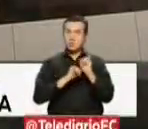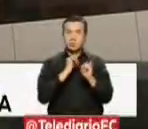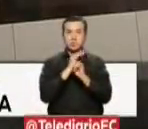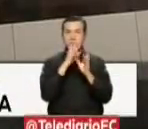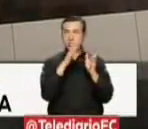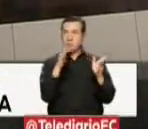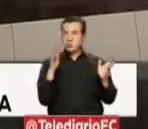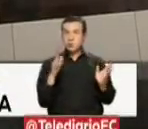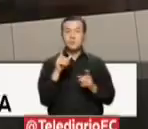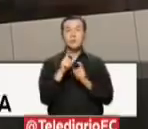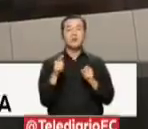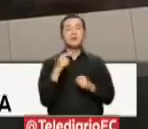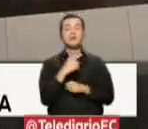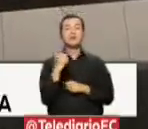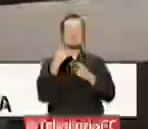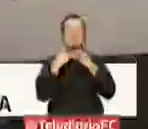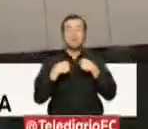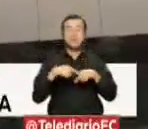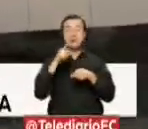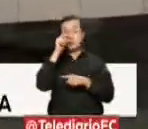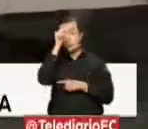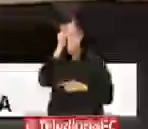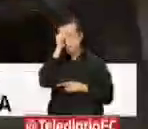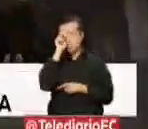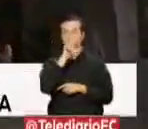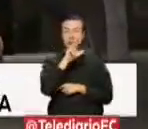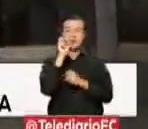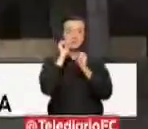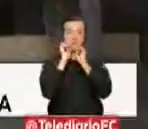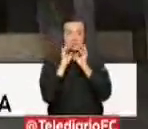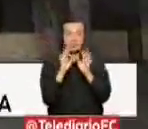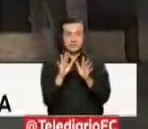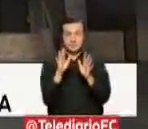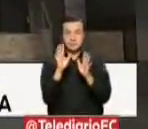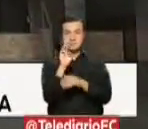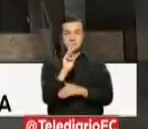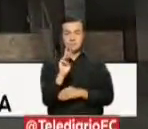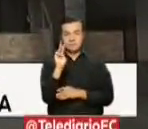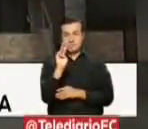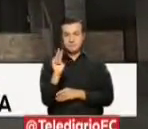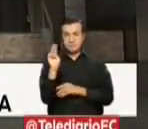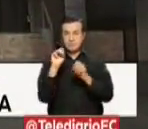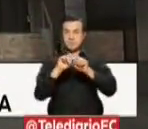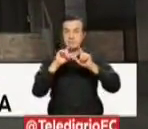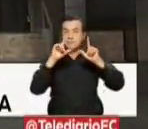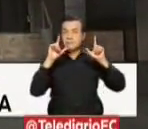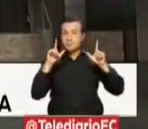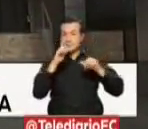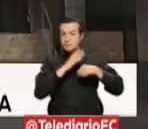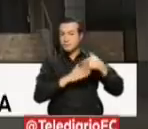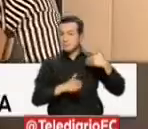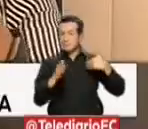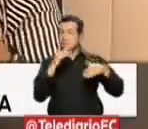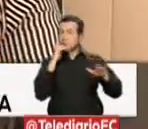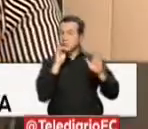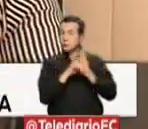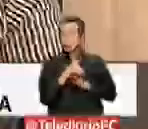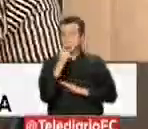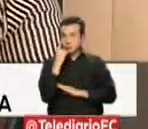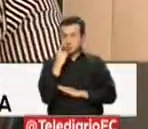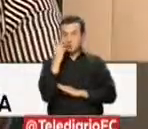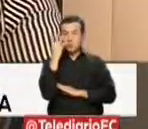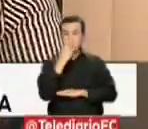La lista de los aspirantes será publicada este domingo 30 de septiembre en el portal web y se abrirá el periodo de denuncias. Van a